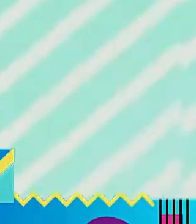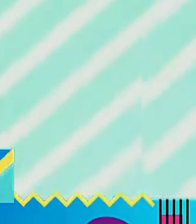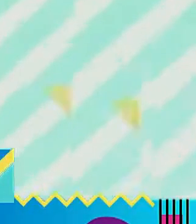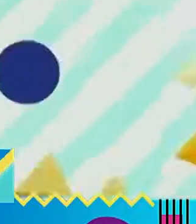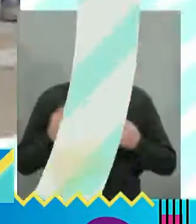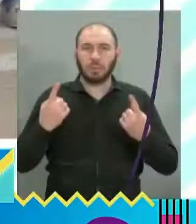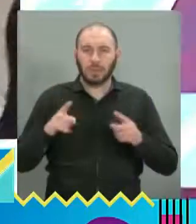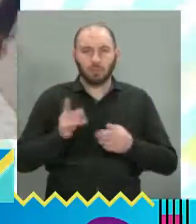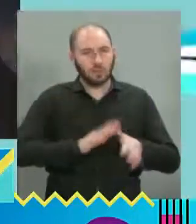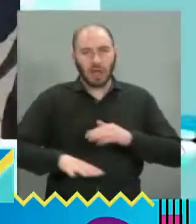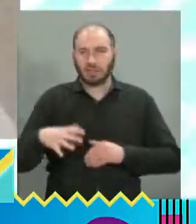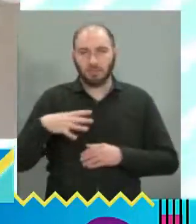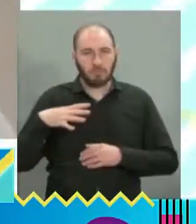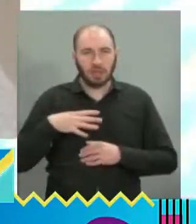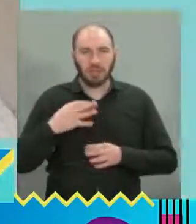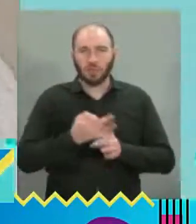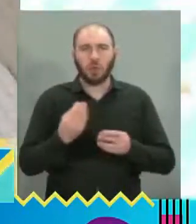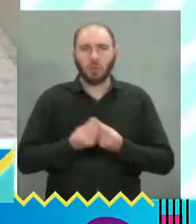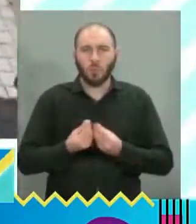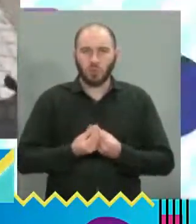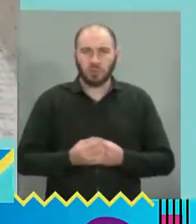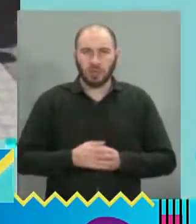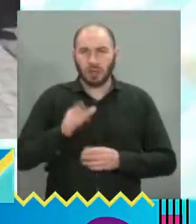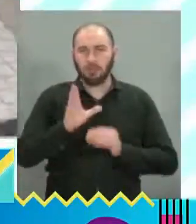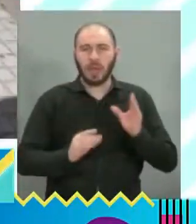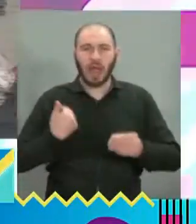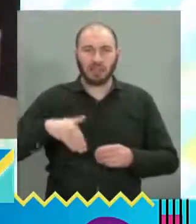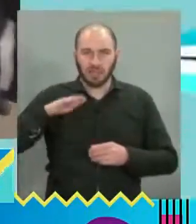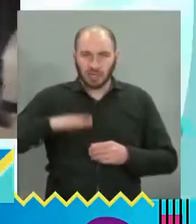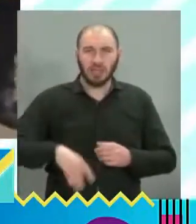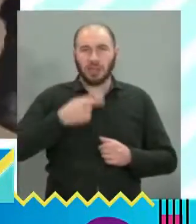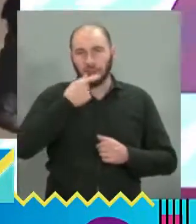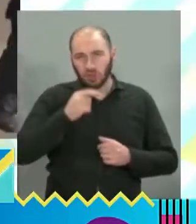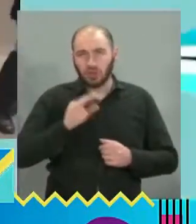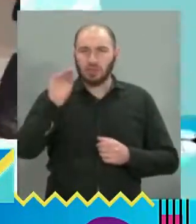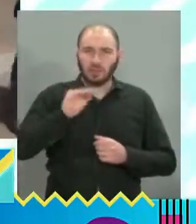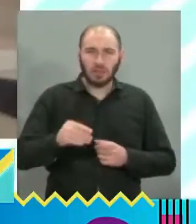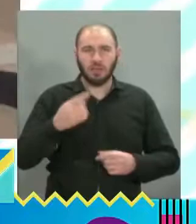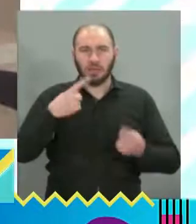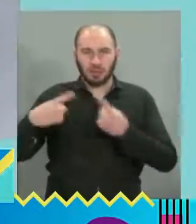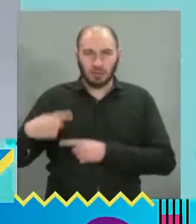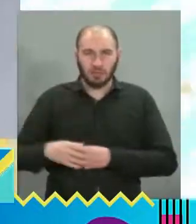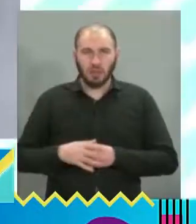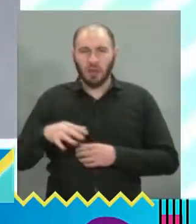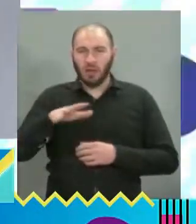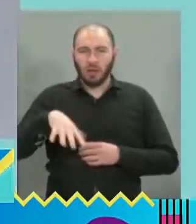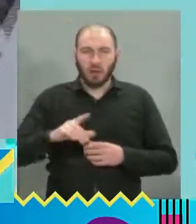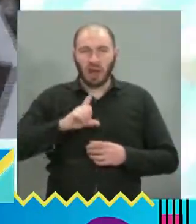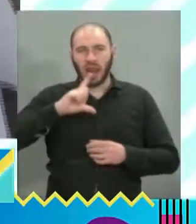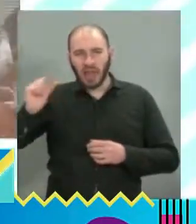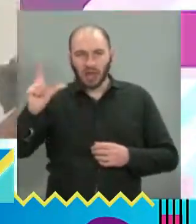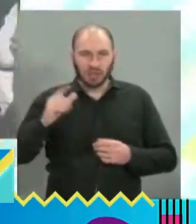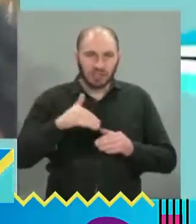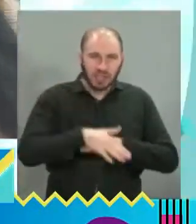falta de aplicación muy grave en muchísimas escuelas del país, de Mendoza, en distintos departamentos, en sectores más alejados, menos